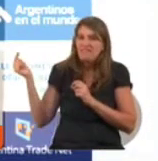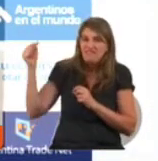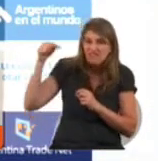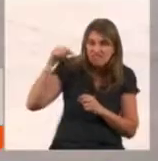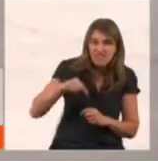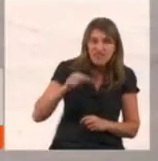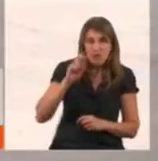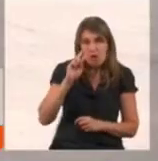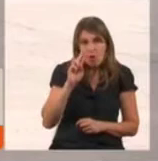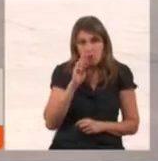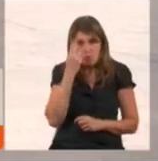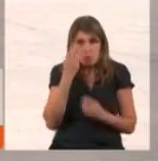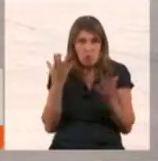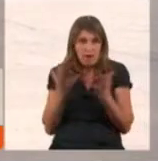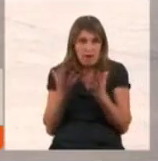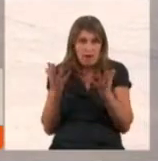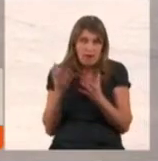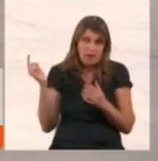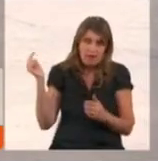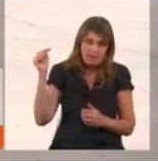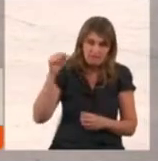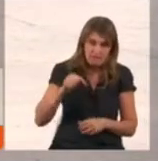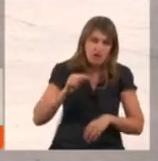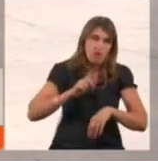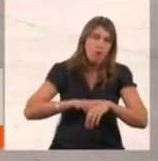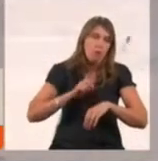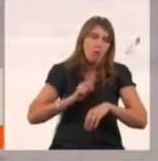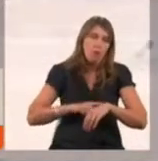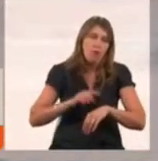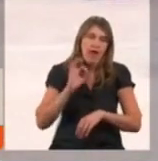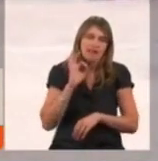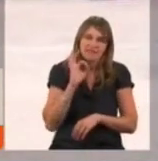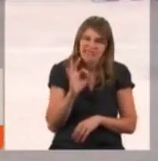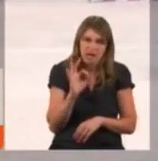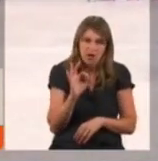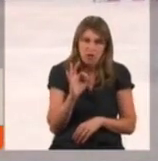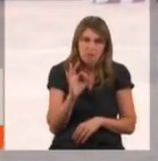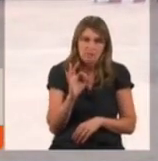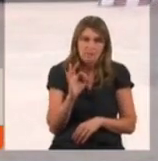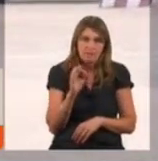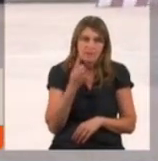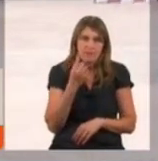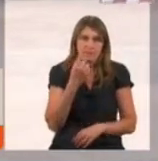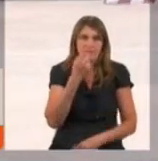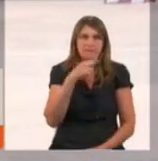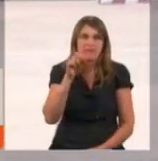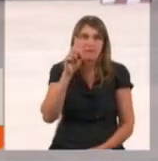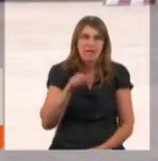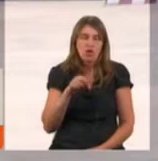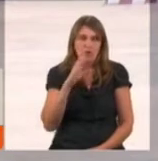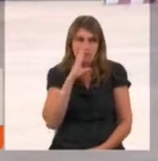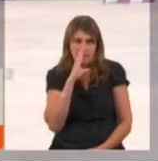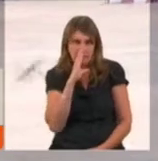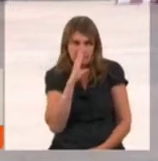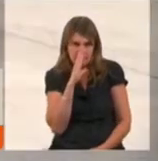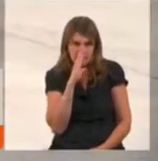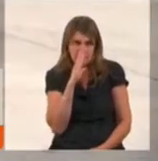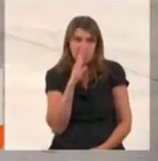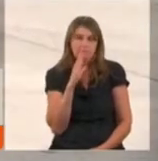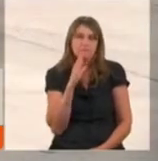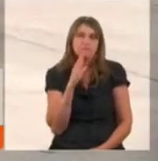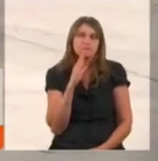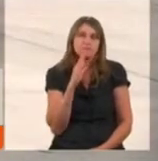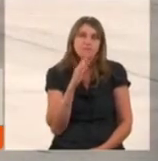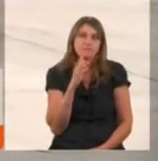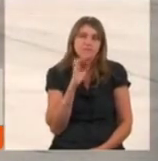en estas horas, o sea, desde la hora cero de este primero de febrero. En virtud de lo